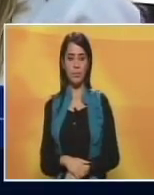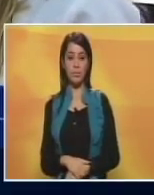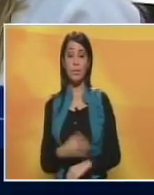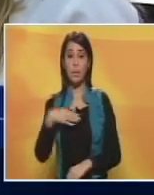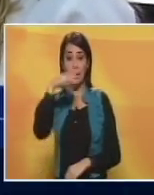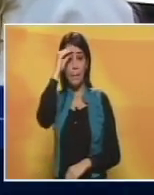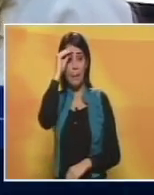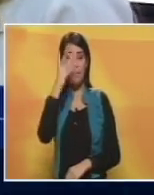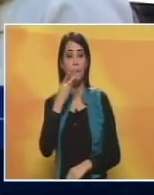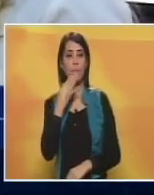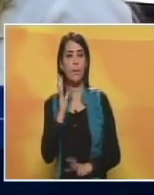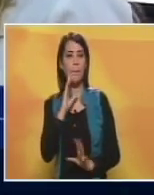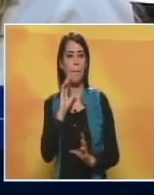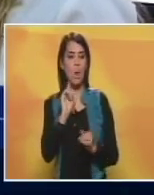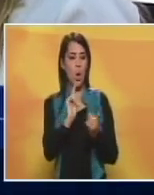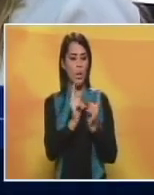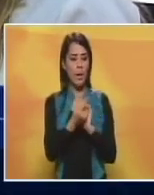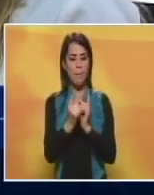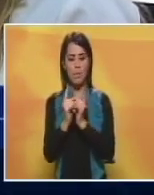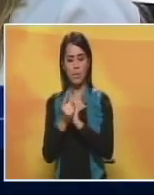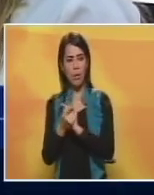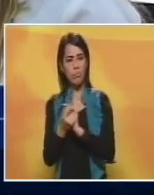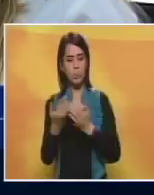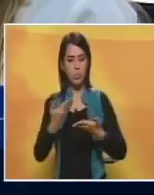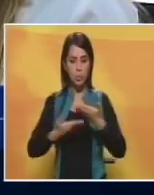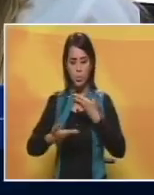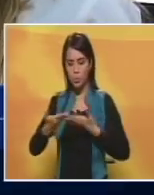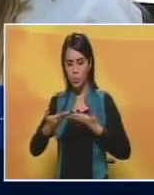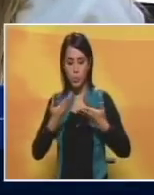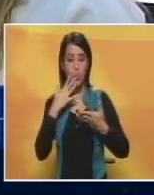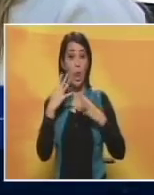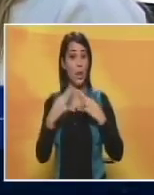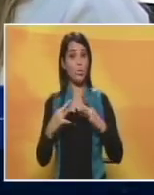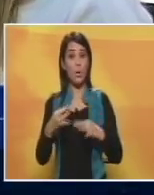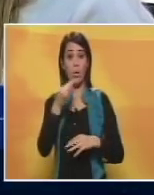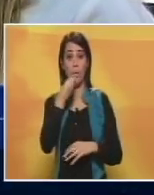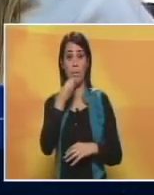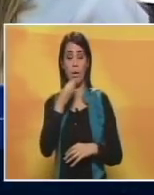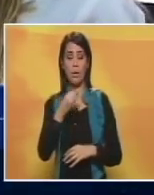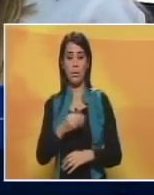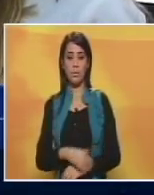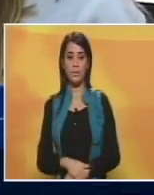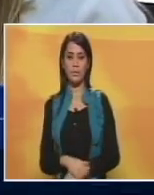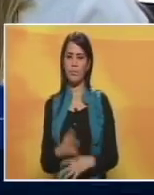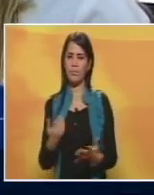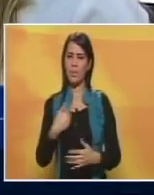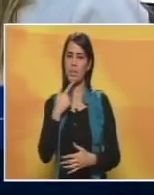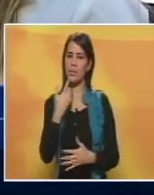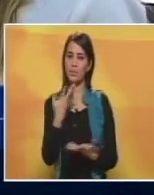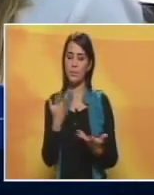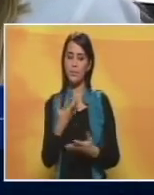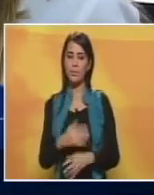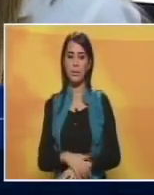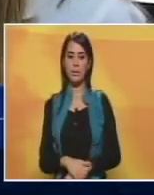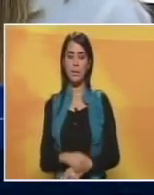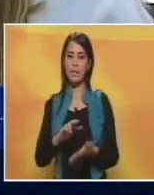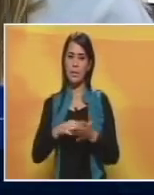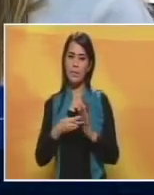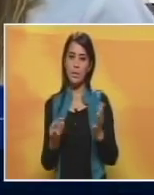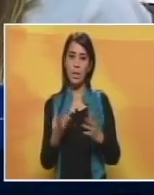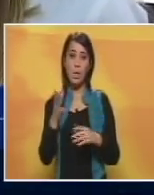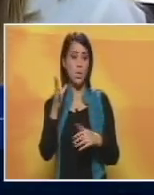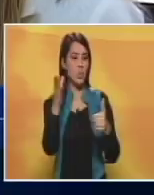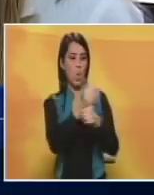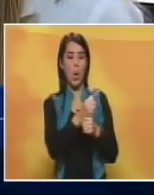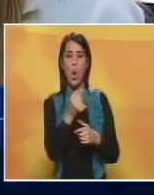aprendan a sustituir y a comer con alimentos más naturales. ¿Qué quiero decir con esto? Bueno, no conseguimos el arroz,